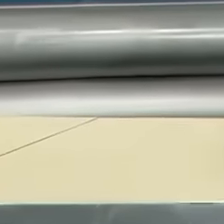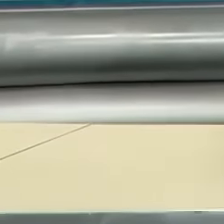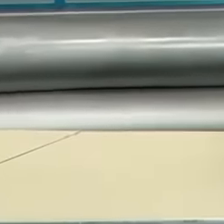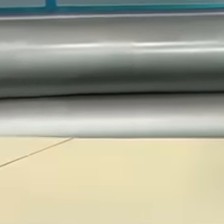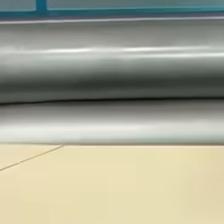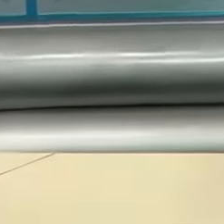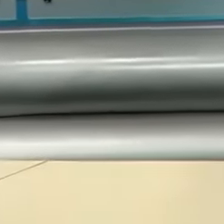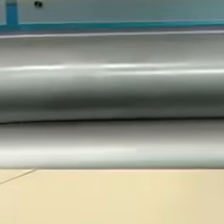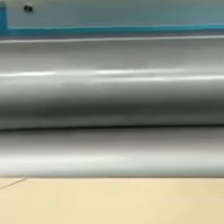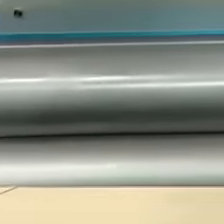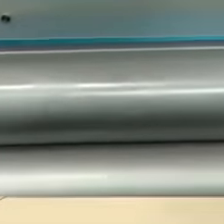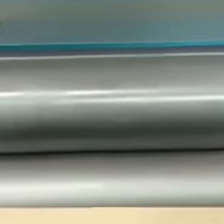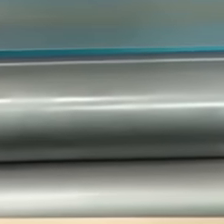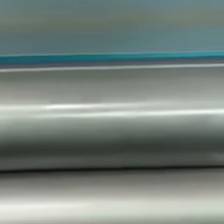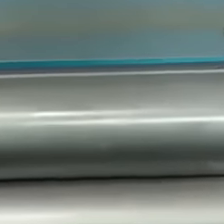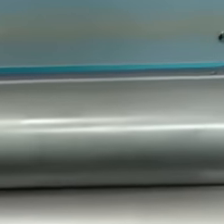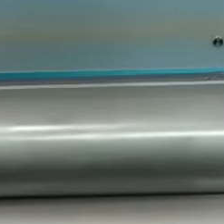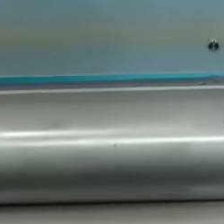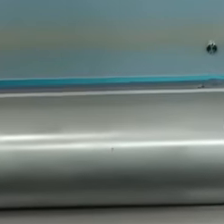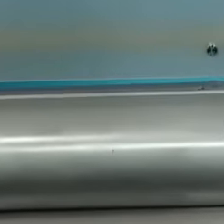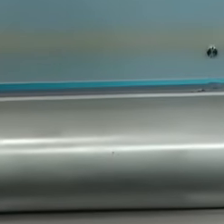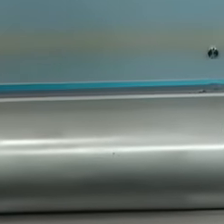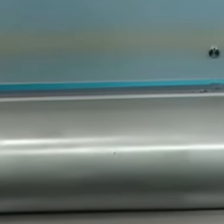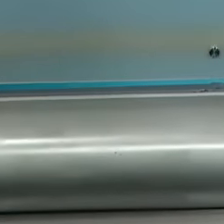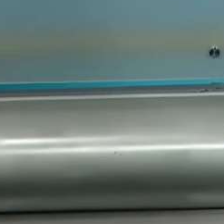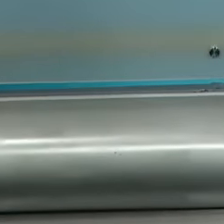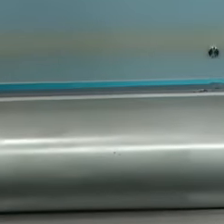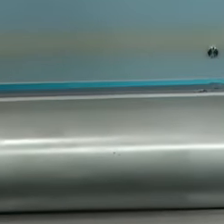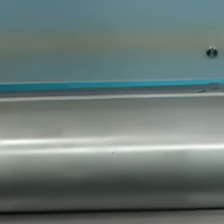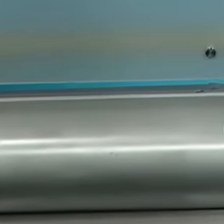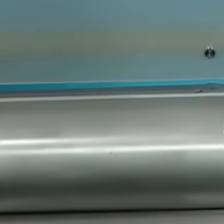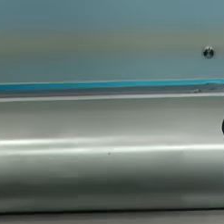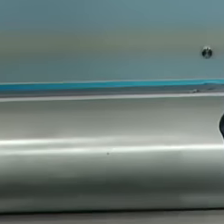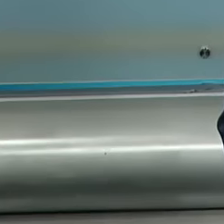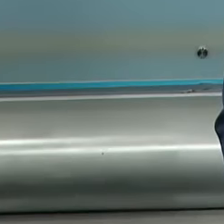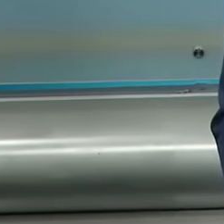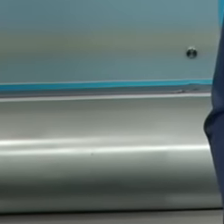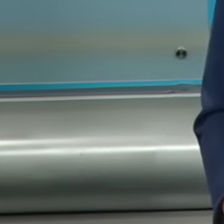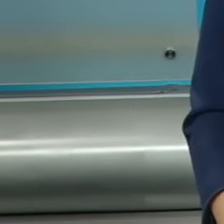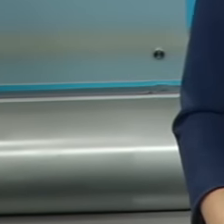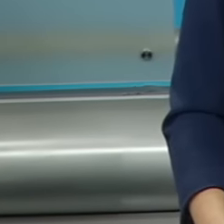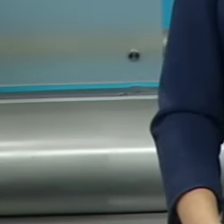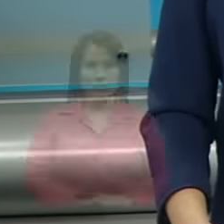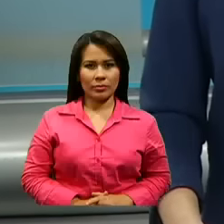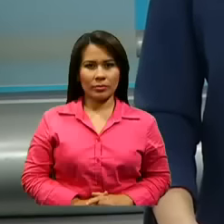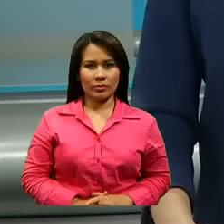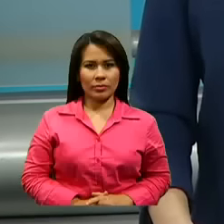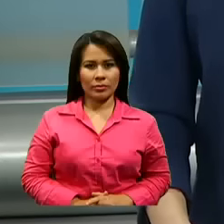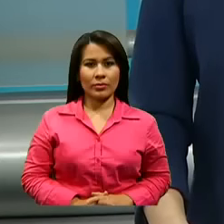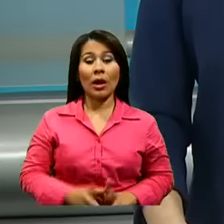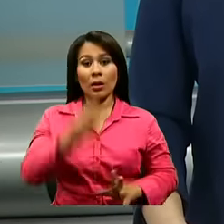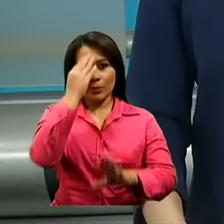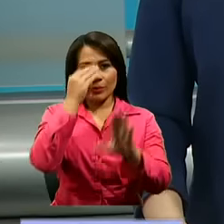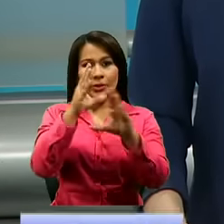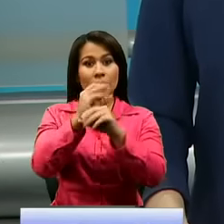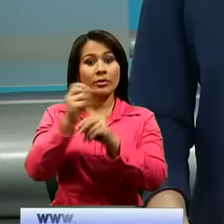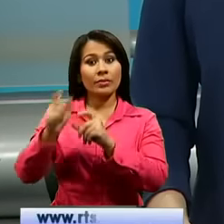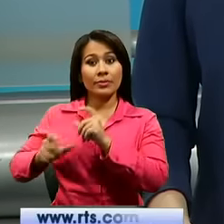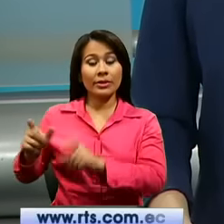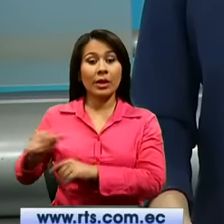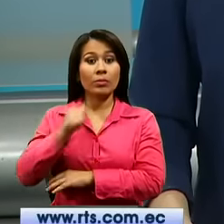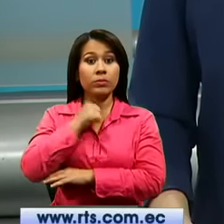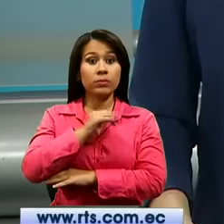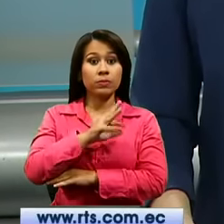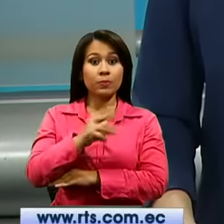Buenas noches y bienvenidos. Iniciamos de inmediato con la información. Delincuentes asaltaron a varias personas en la ciudadela